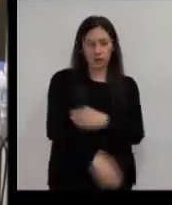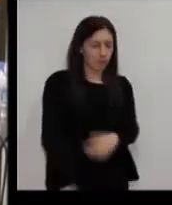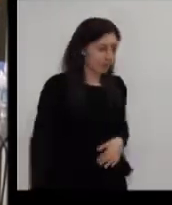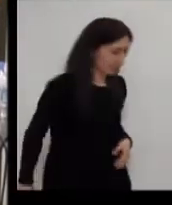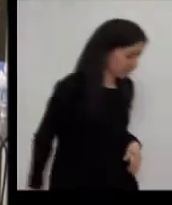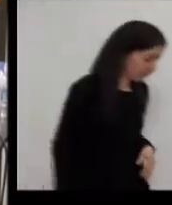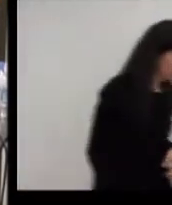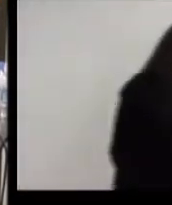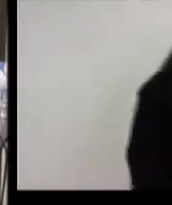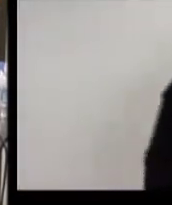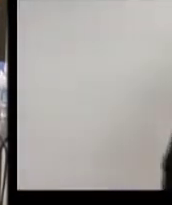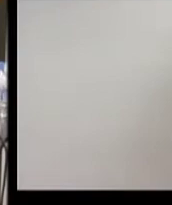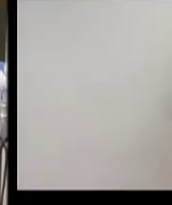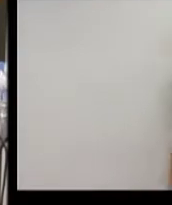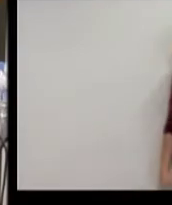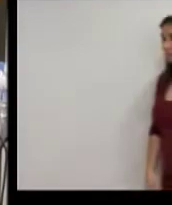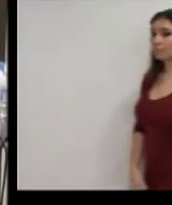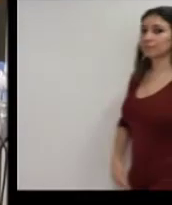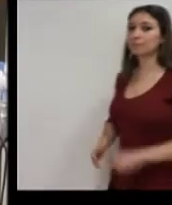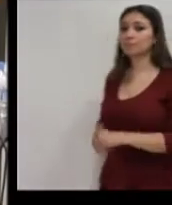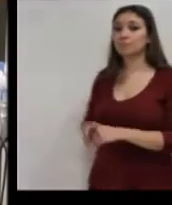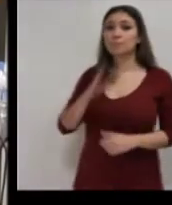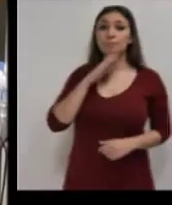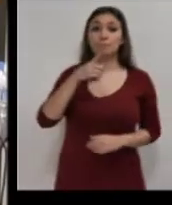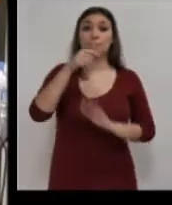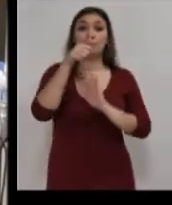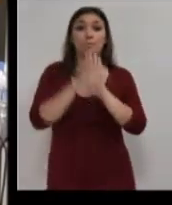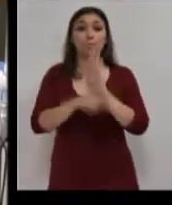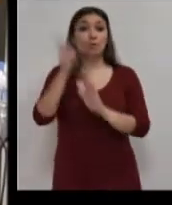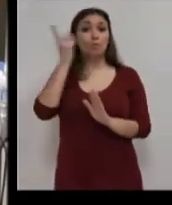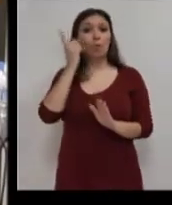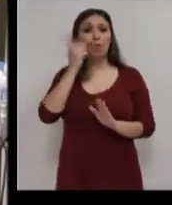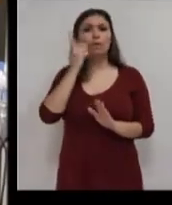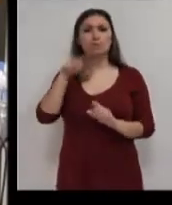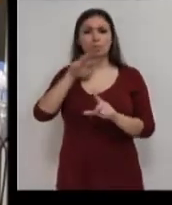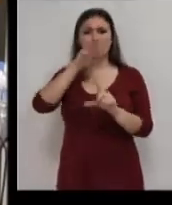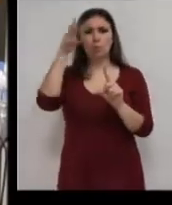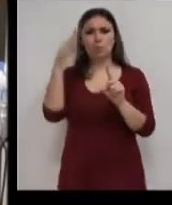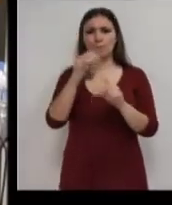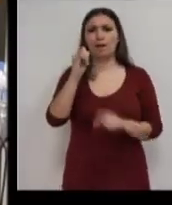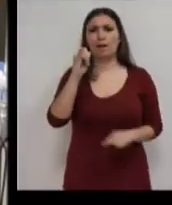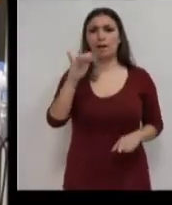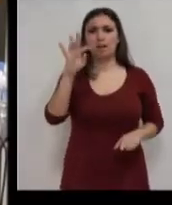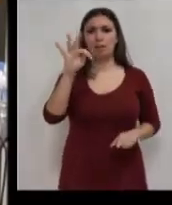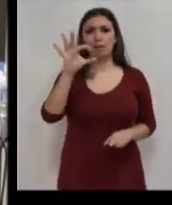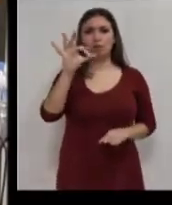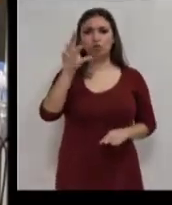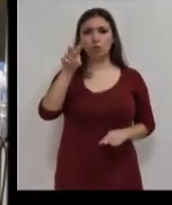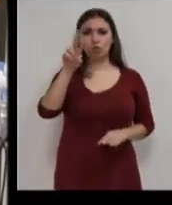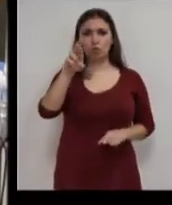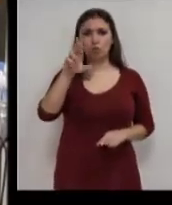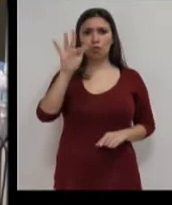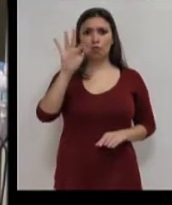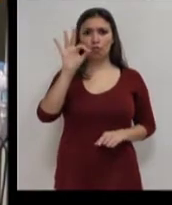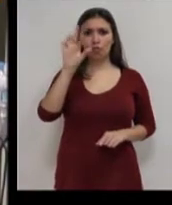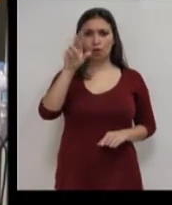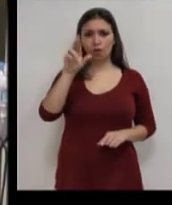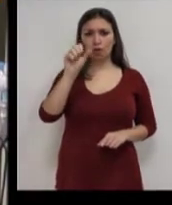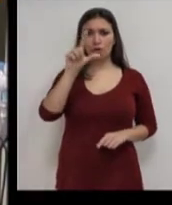de la accesibilidad. Además de esta aplicación móvil Tour for All, esta información también está en formato web,